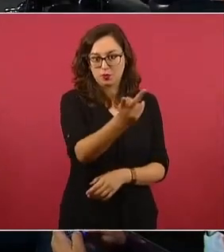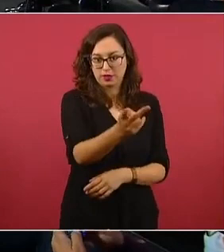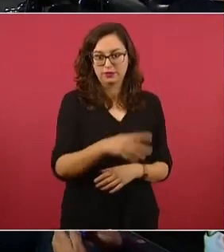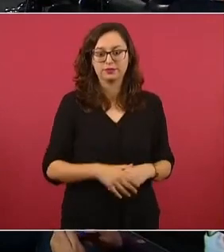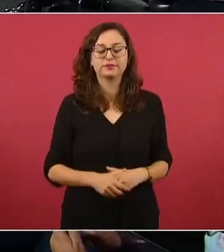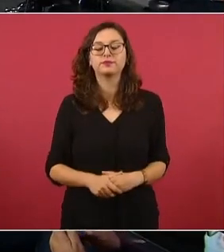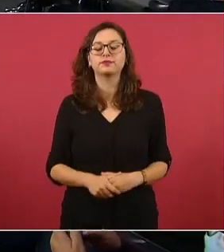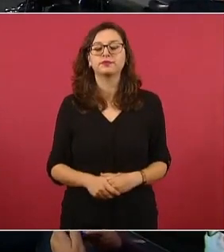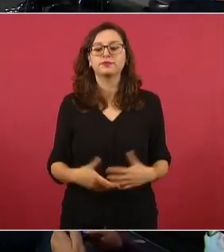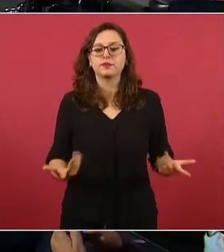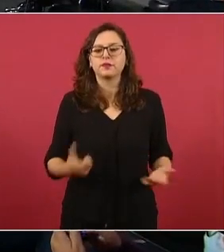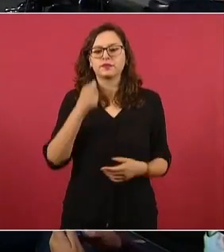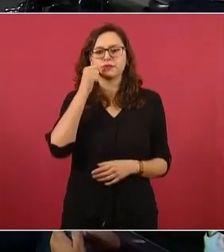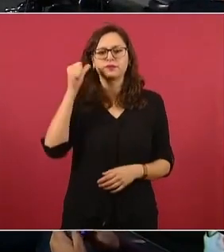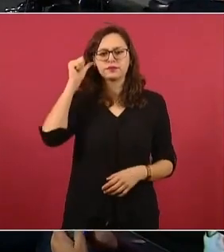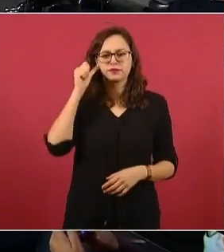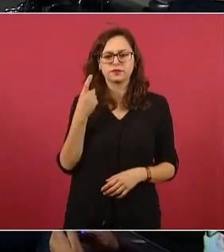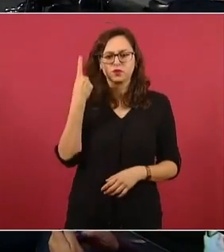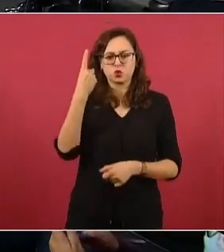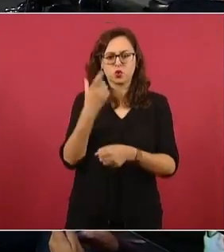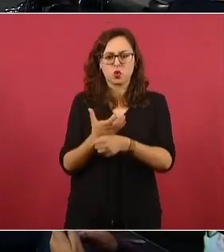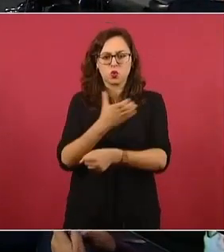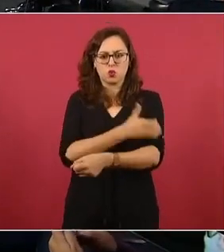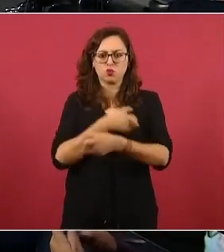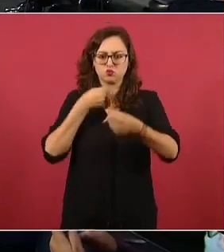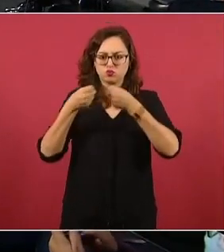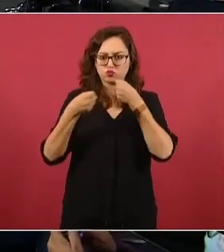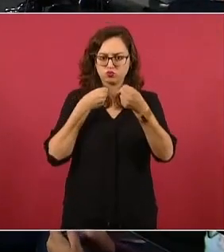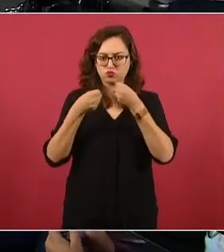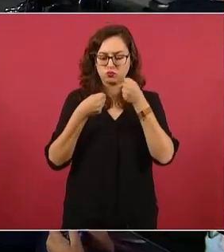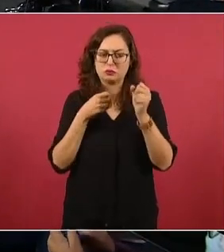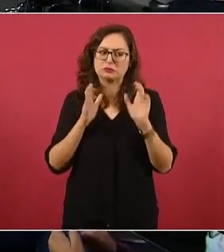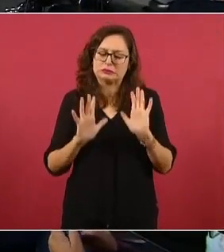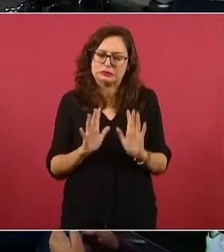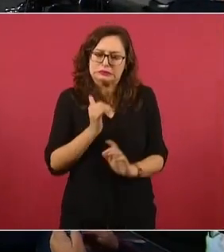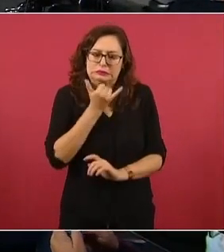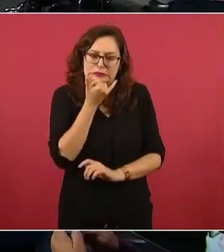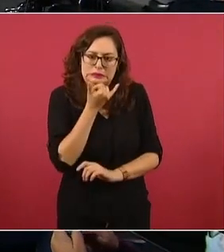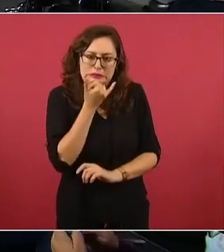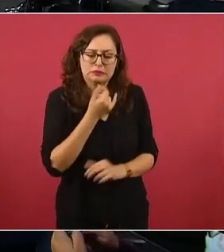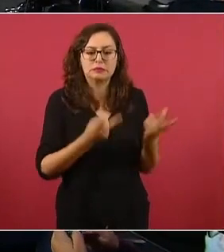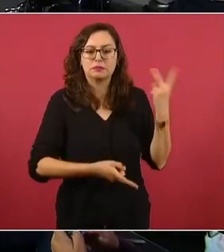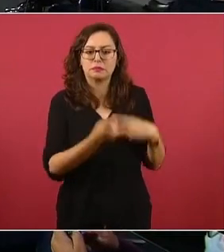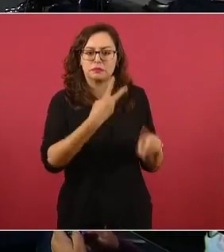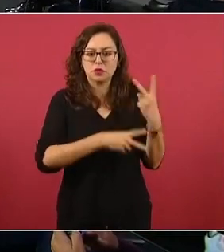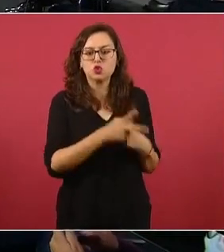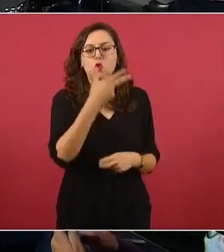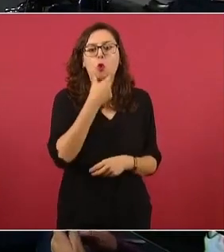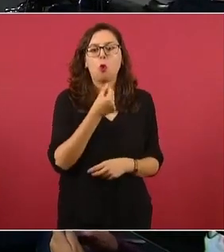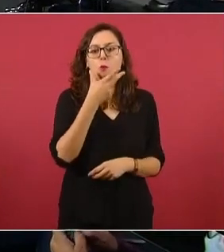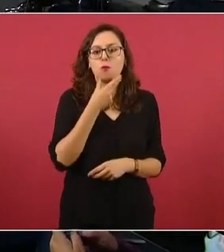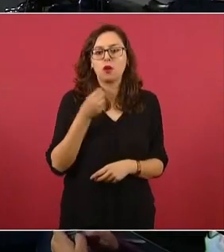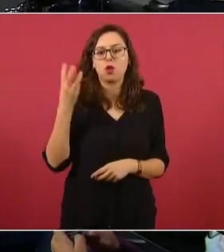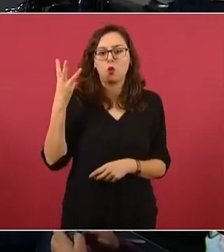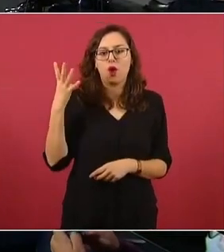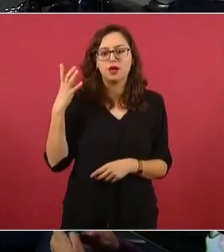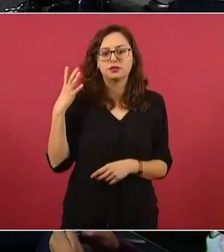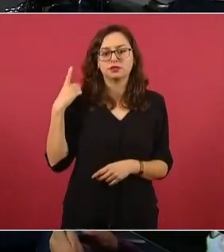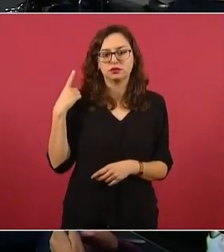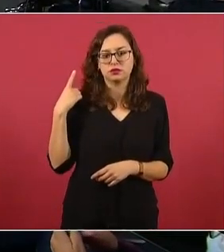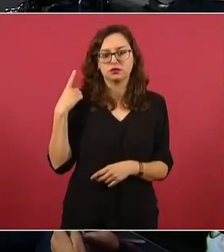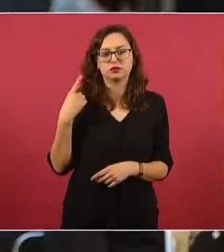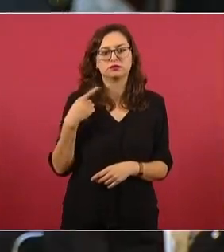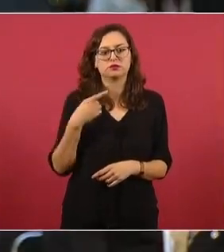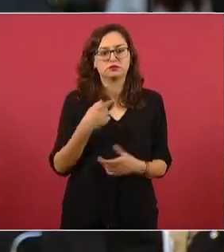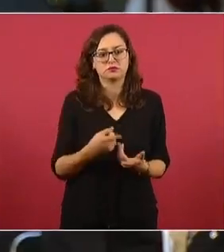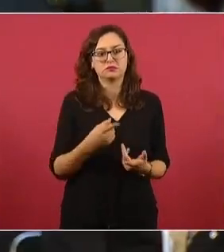demeritar su planteamiento, de Telegraph, de Washington, le vino aquí a plantear algo que considero que no